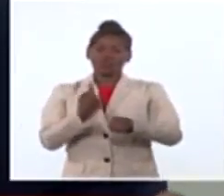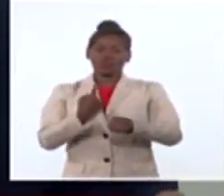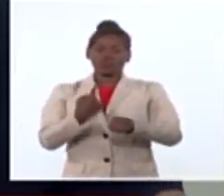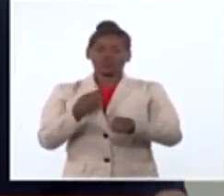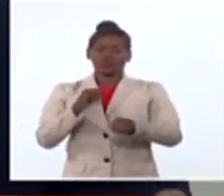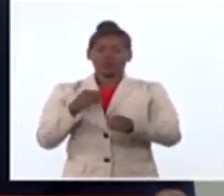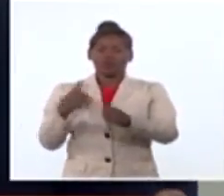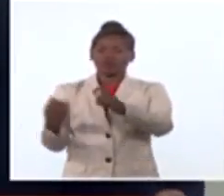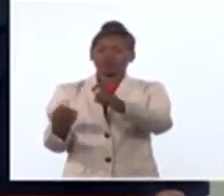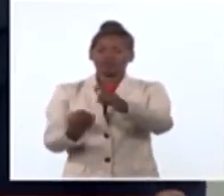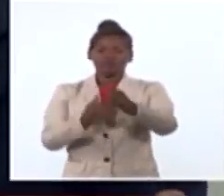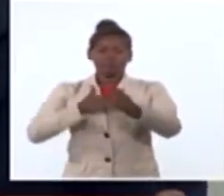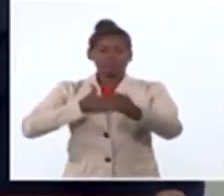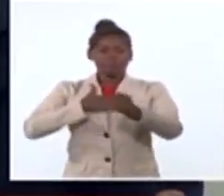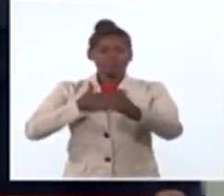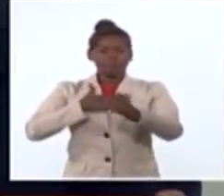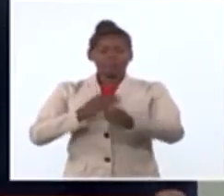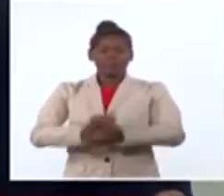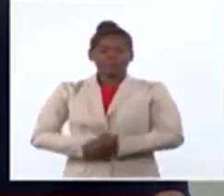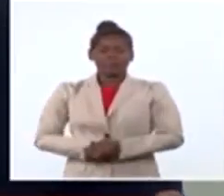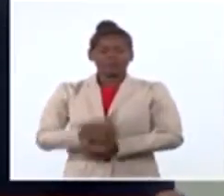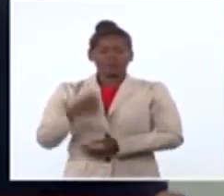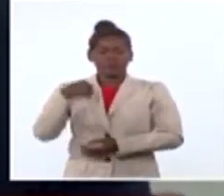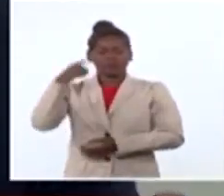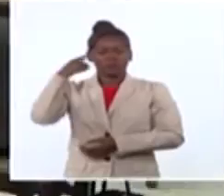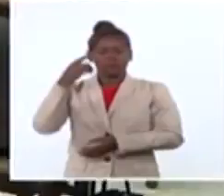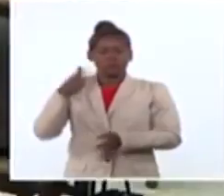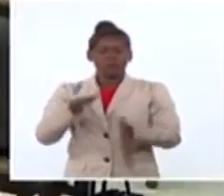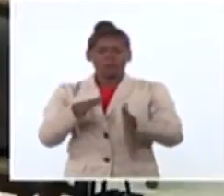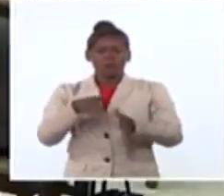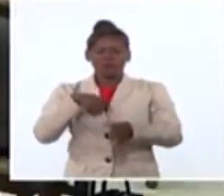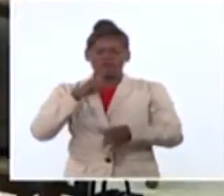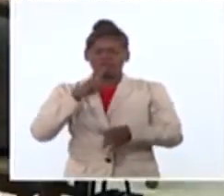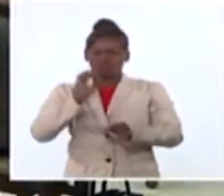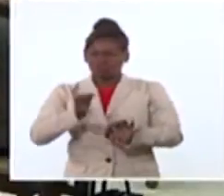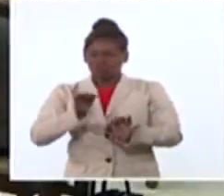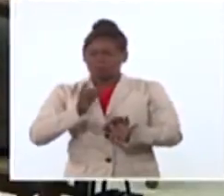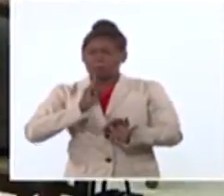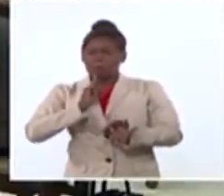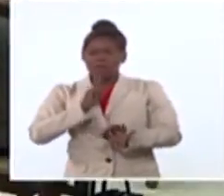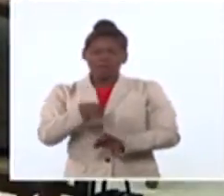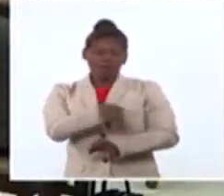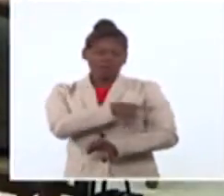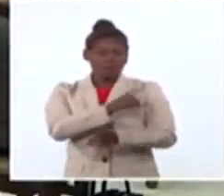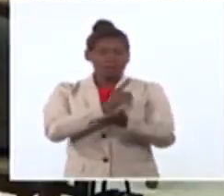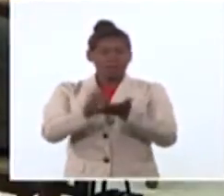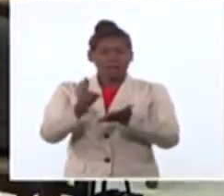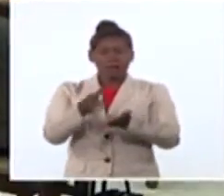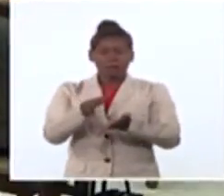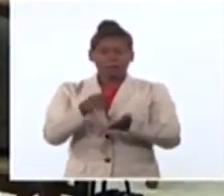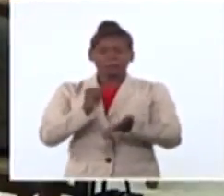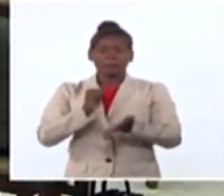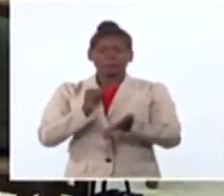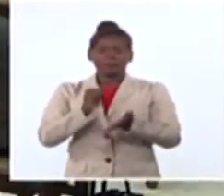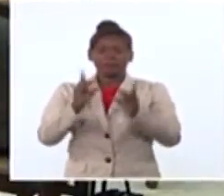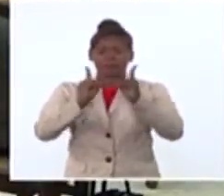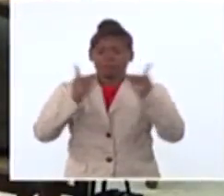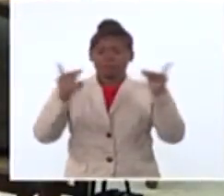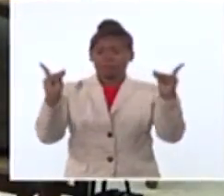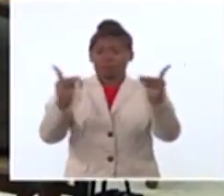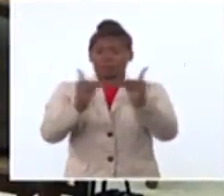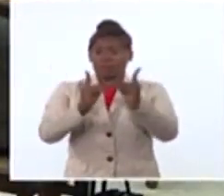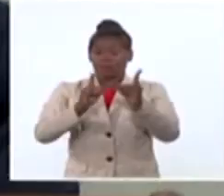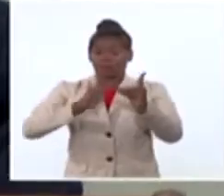el viernes de la semana pasada, el viernes de la semana pasada, el Departamento de